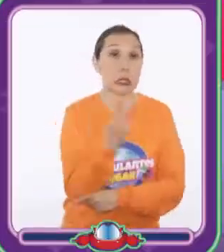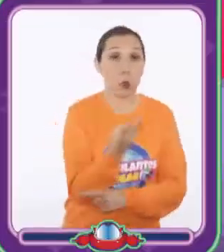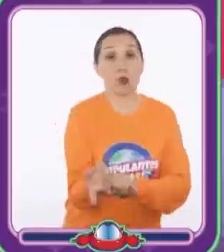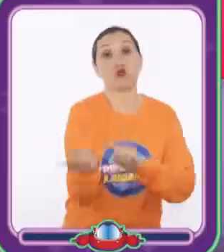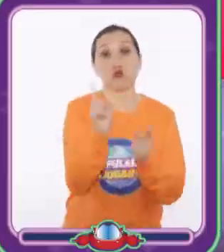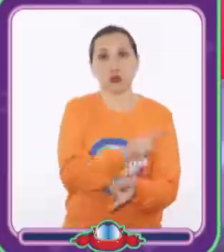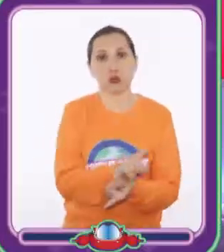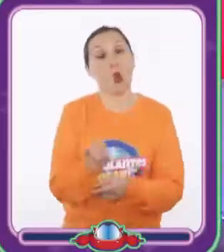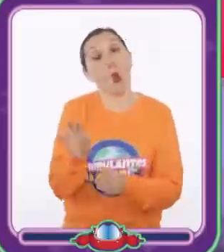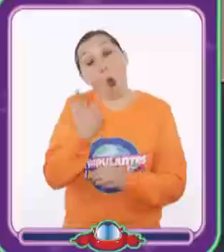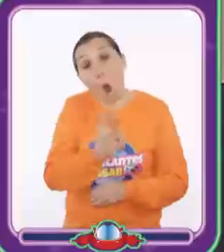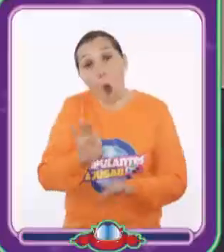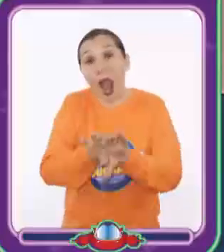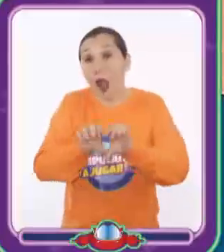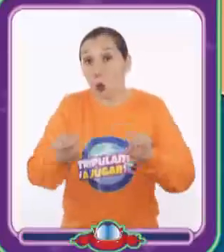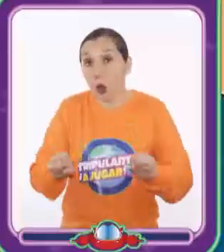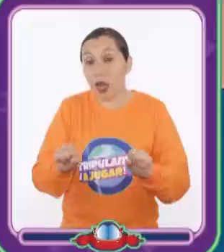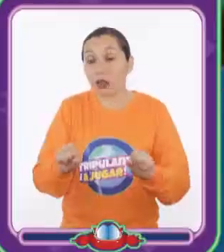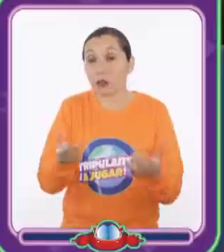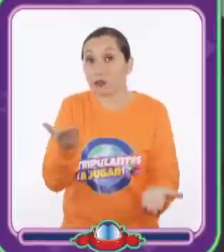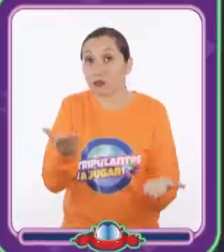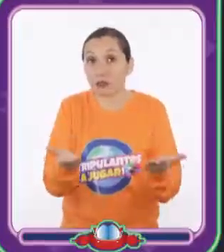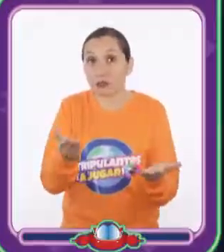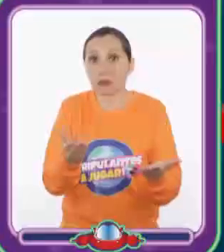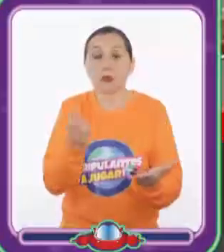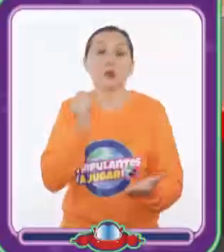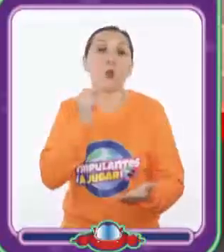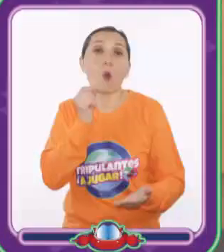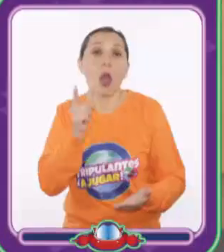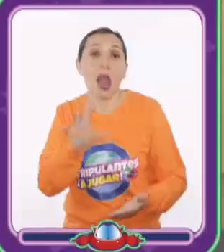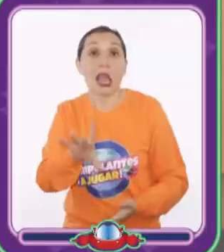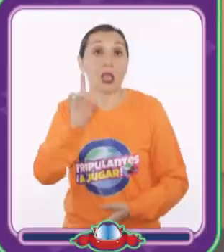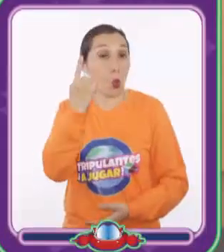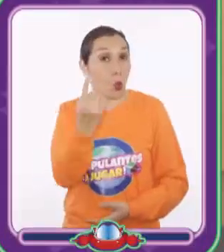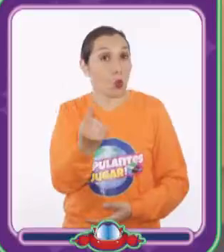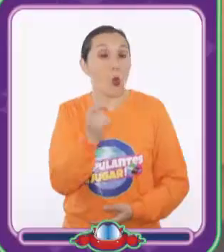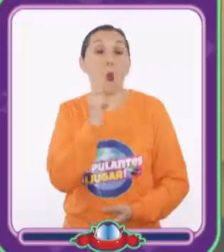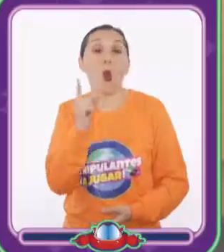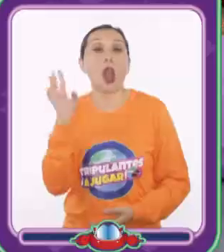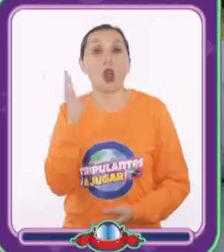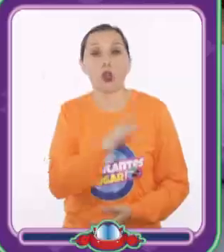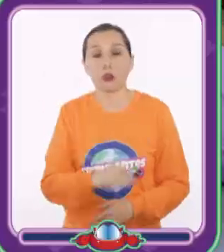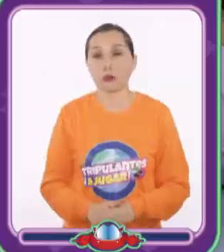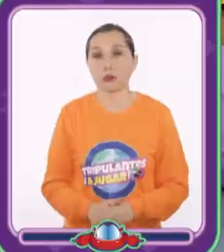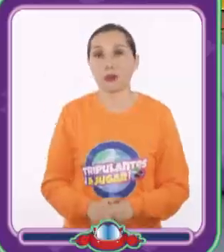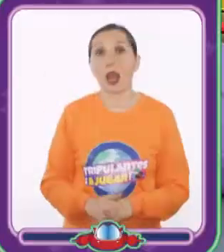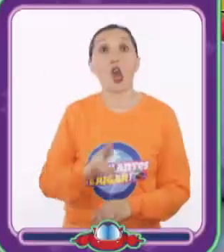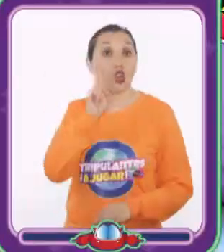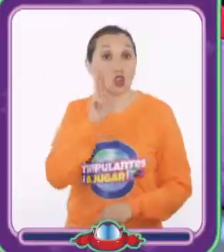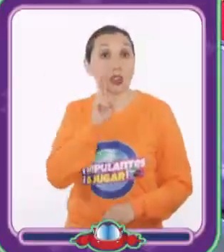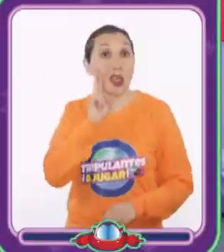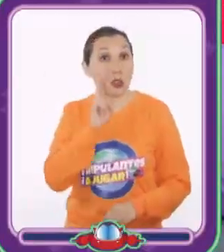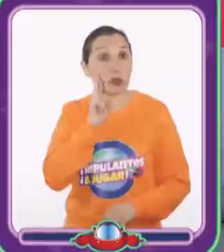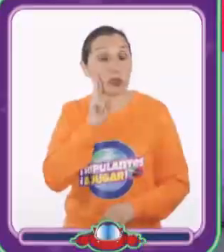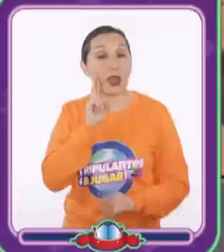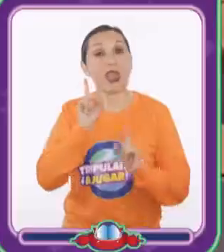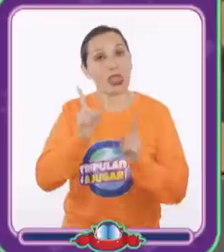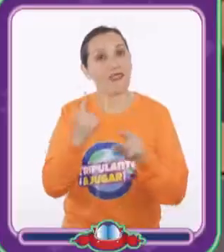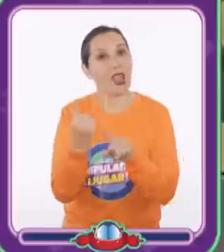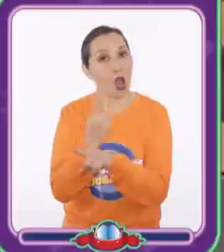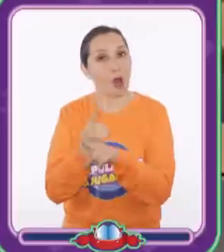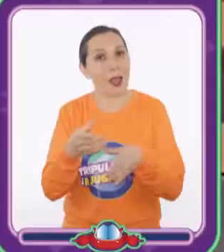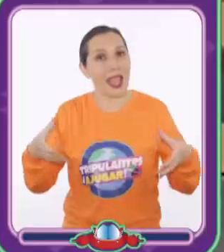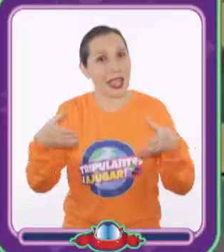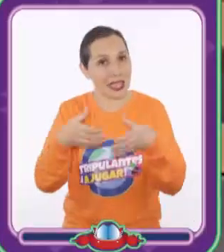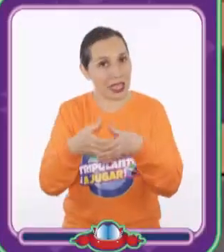el otro después? ¡Sí! ¿O se ponen de acuerdo? ¿Quieren elegir de alguna manera? ¿Qué color tenemos que elegir solo uno? ¿Cuál color damos vuelta? Rosa. Recuerden